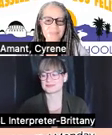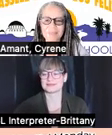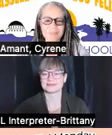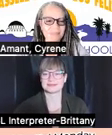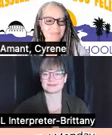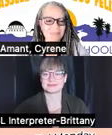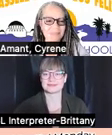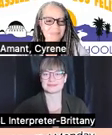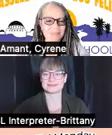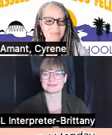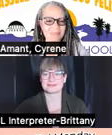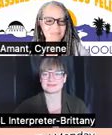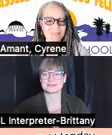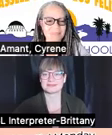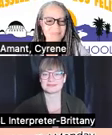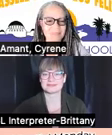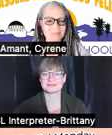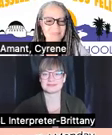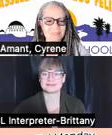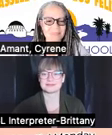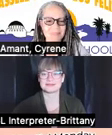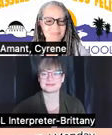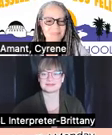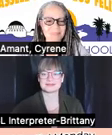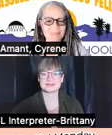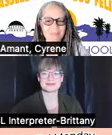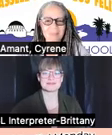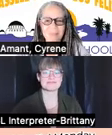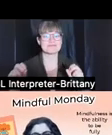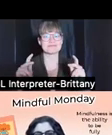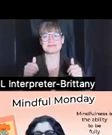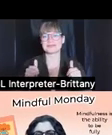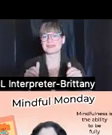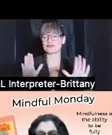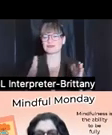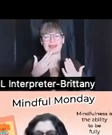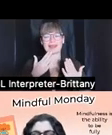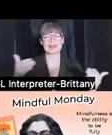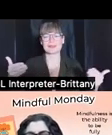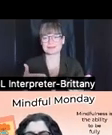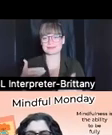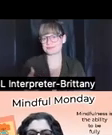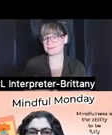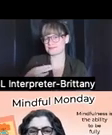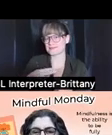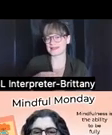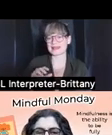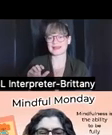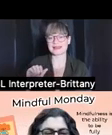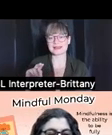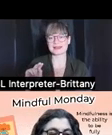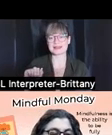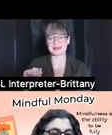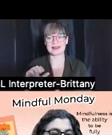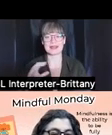All right. Thank you so much for the great introduction. Muchísimas gracias por la presentación. Mi nombre es Ana Maciel y mi colega.